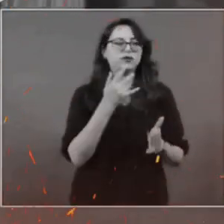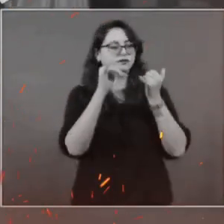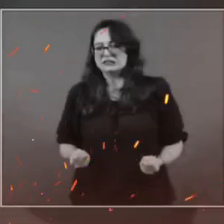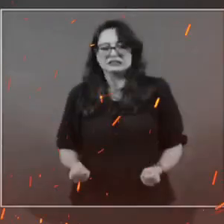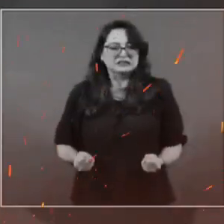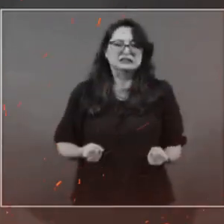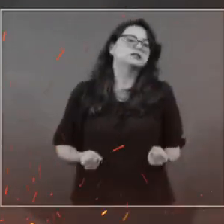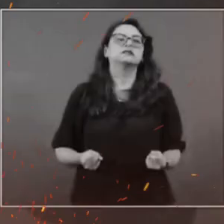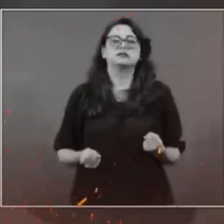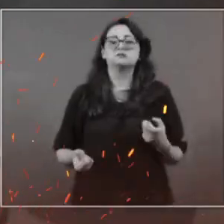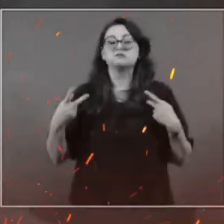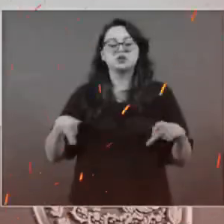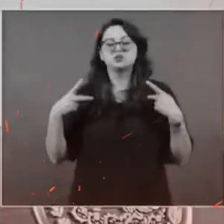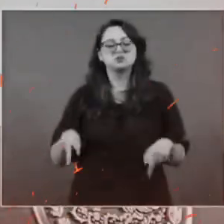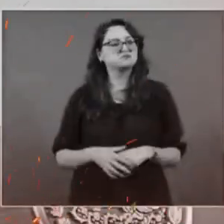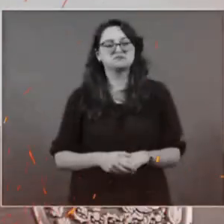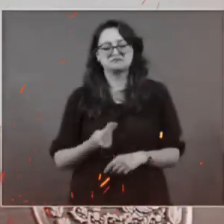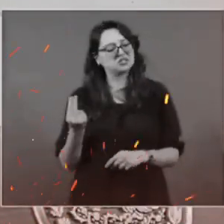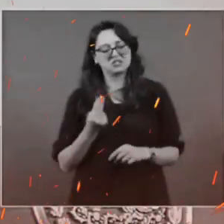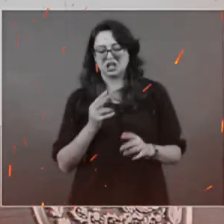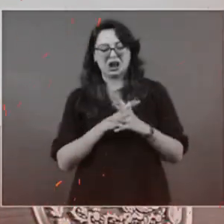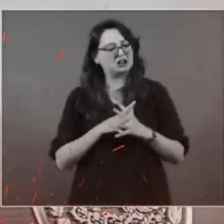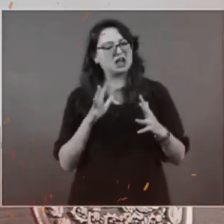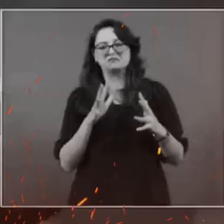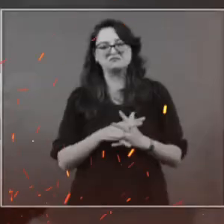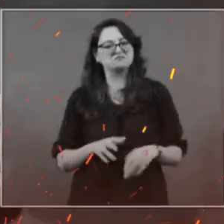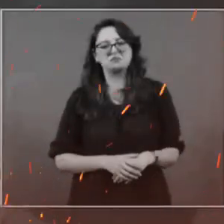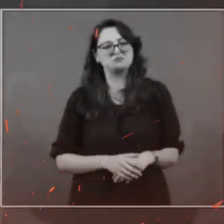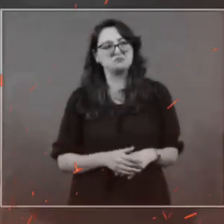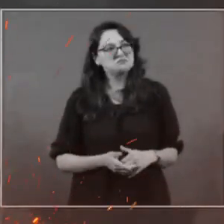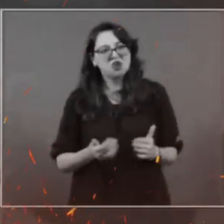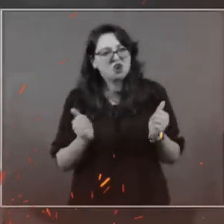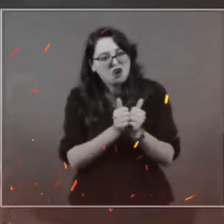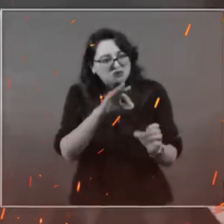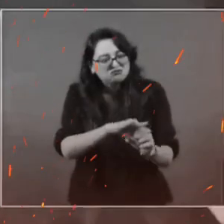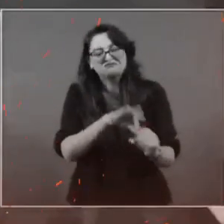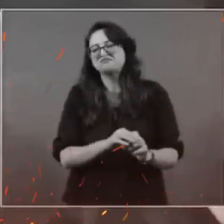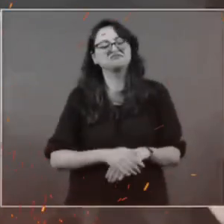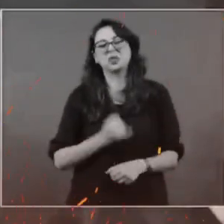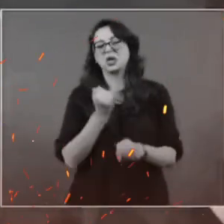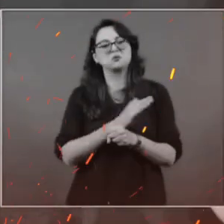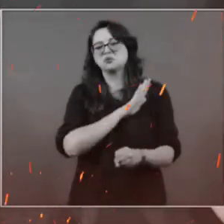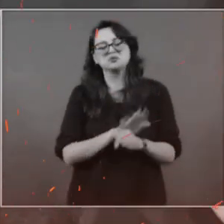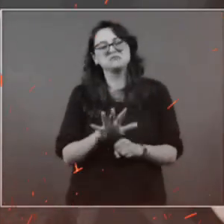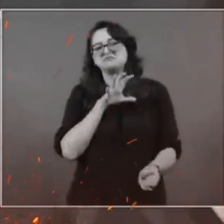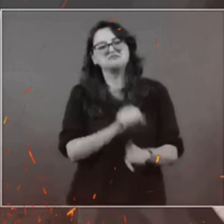cansados, muchos diciendo, no se va a poder, ya no, no lo vamos a lograr.